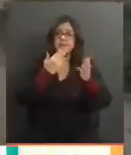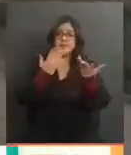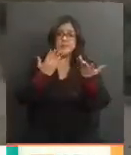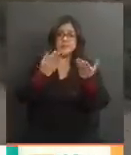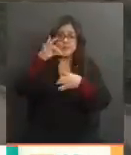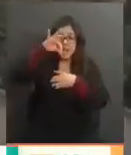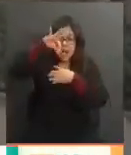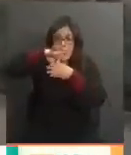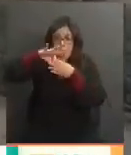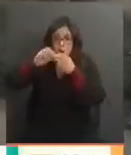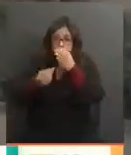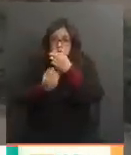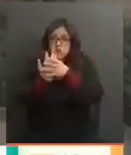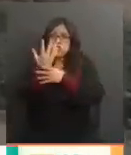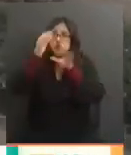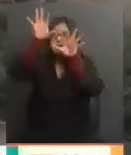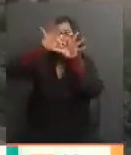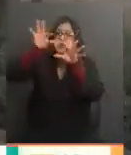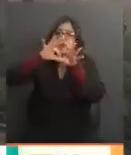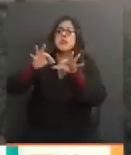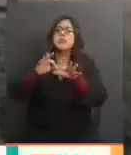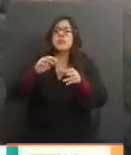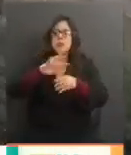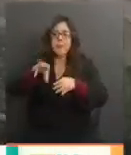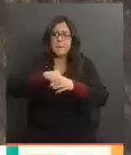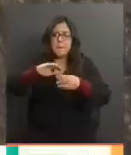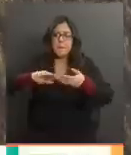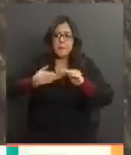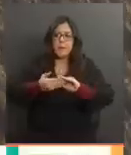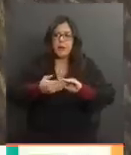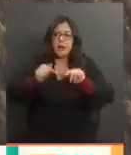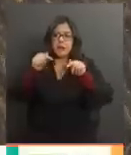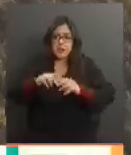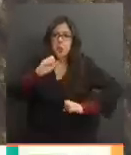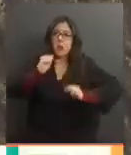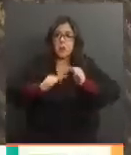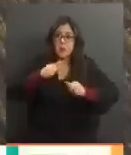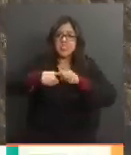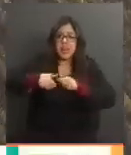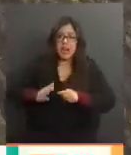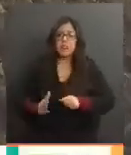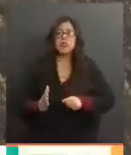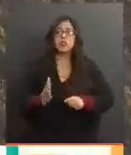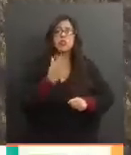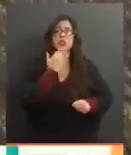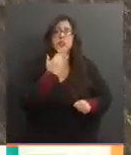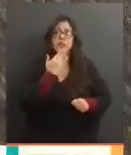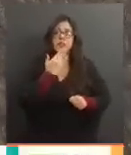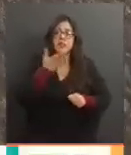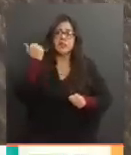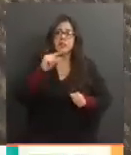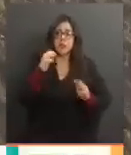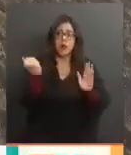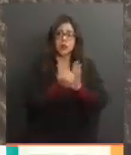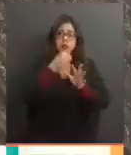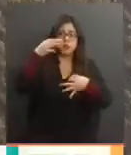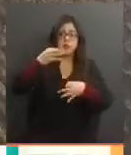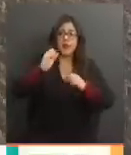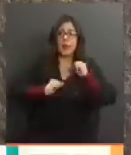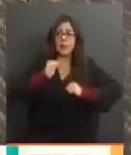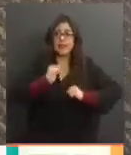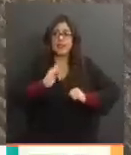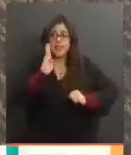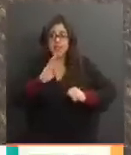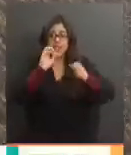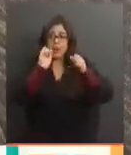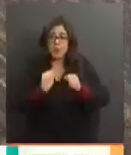lo tanto, es parte de nuestro cometido también, por ser una empresa sustentable y recientemente certificada como empresa B, poder provocar